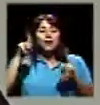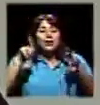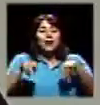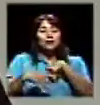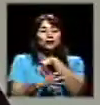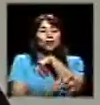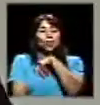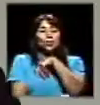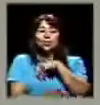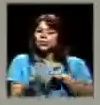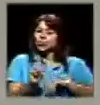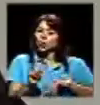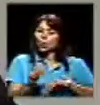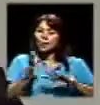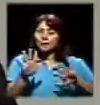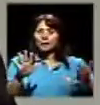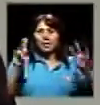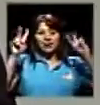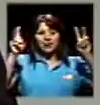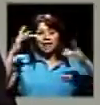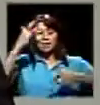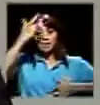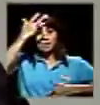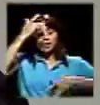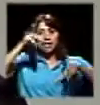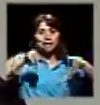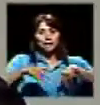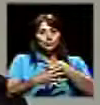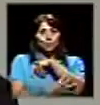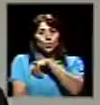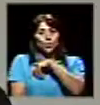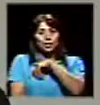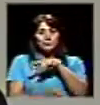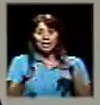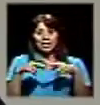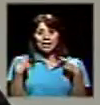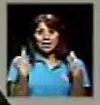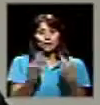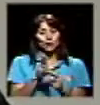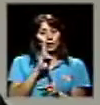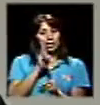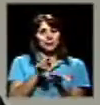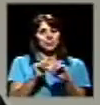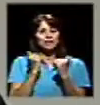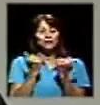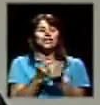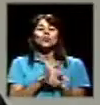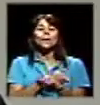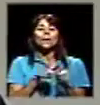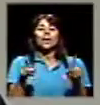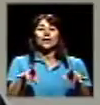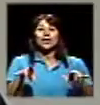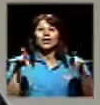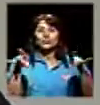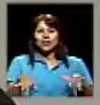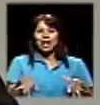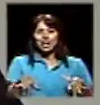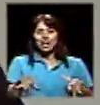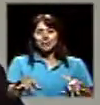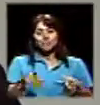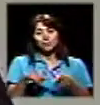o más bien enfermedades de los pobres, en la reunión de la misma asociación, pero en la reunión de Australia, de manera